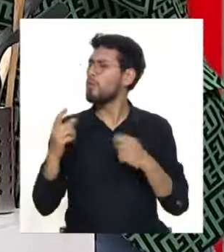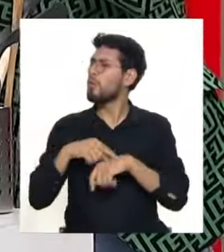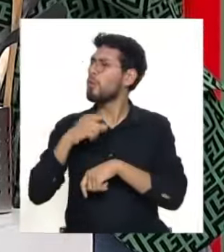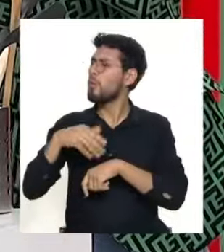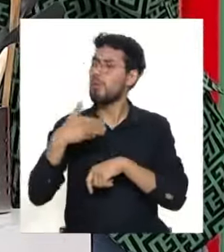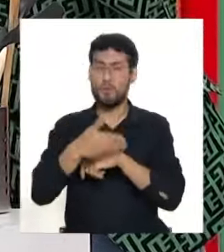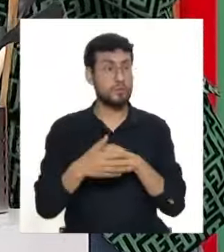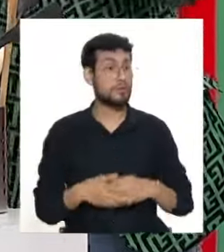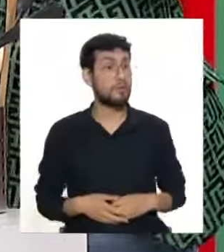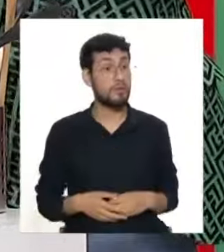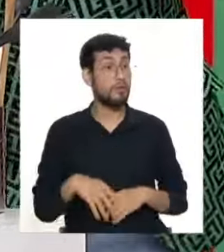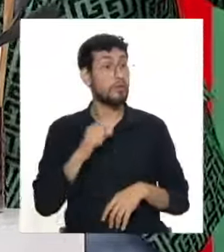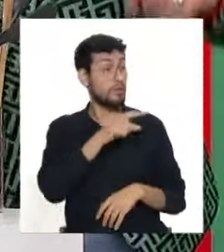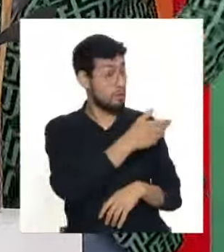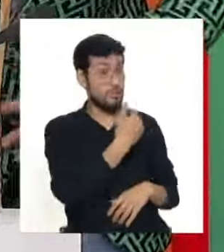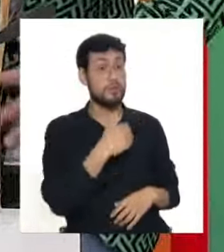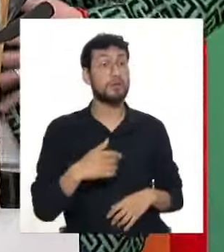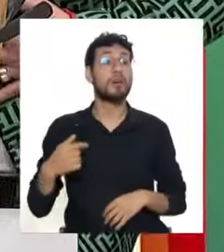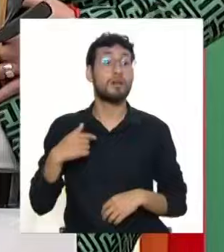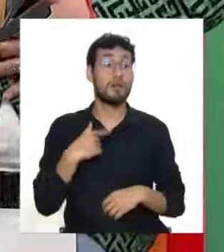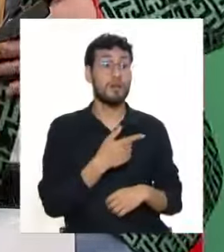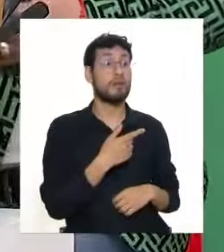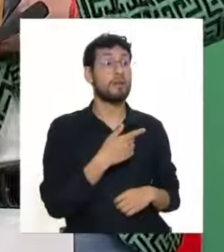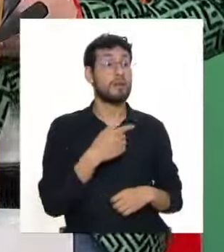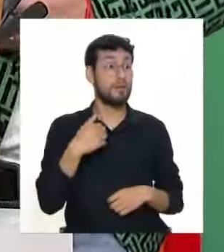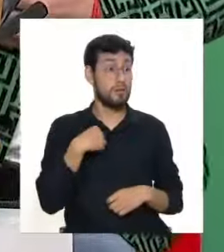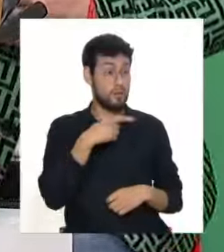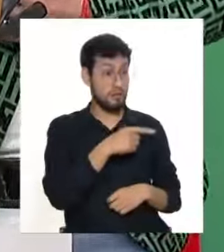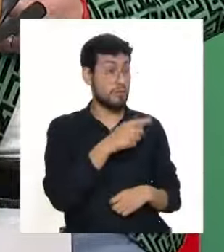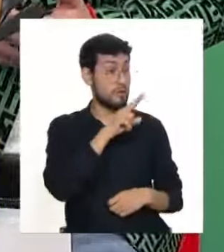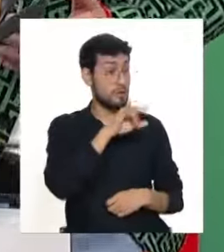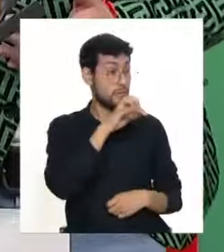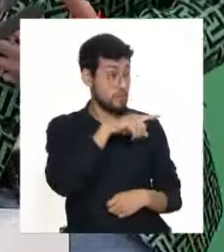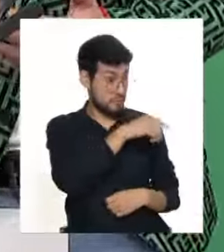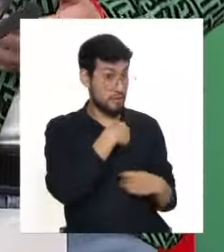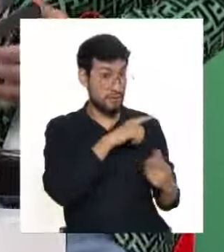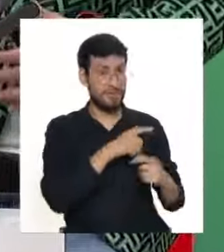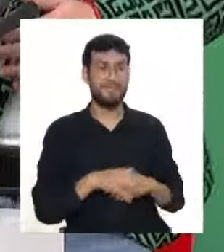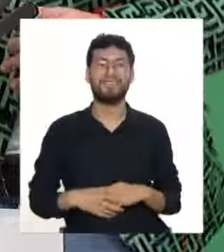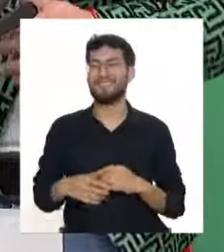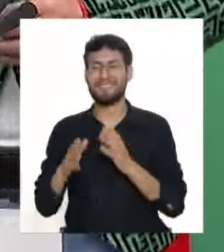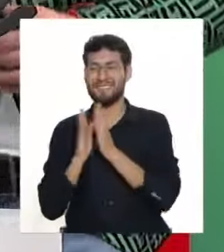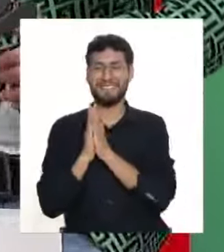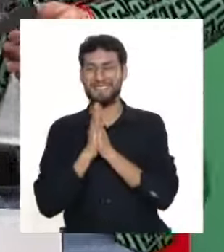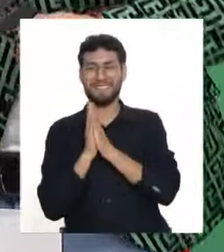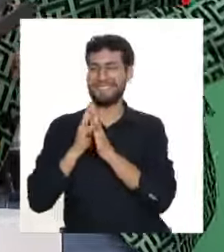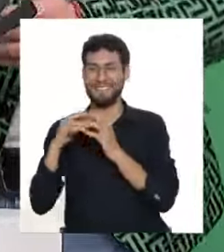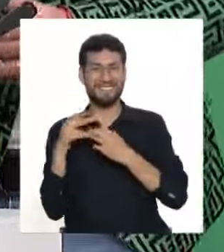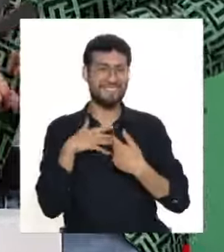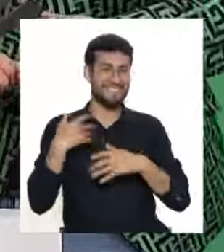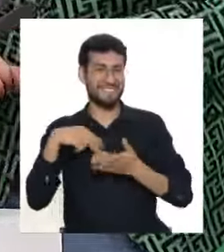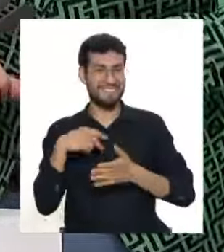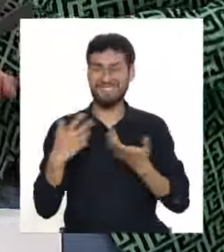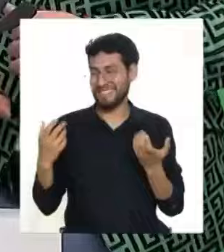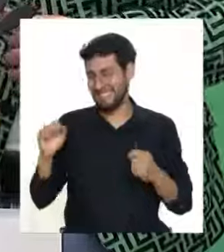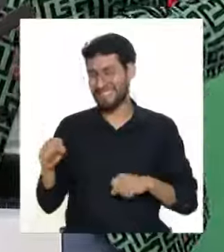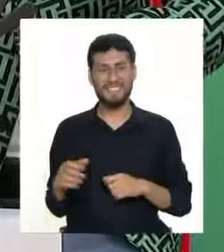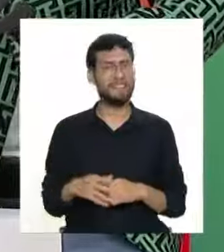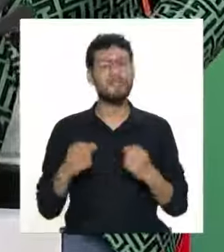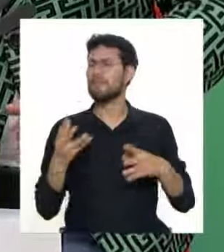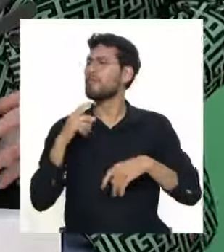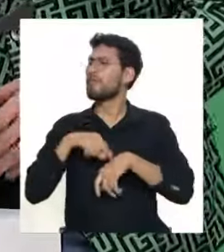menos? Ustedes tienen que ir. No, sí, supongo que ustedes tienen ya VIP, ¿verdad que sí? Obvio, claro, papi. Vamos a mover el esqueleto. Claro, papi.